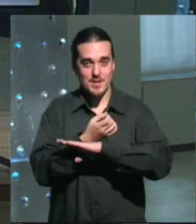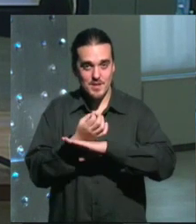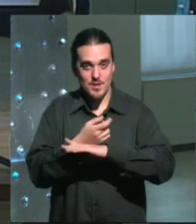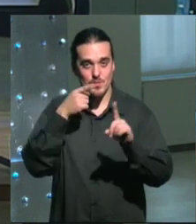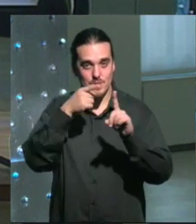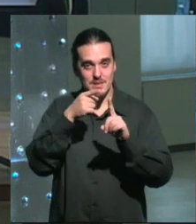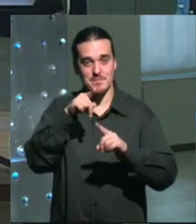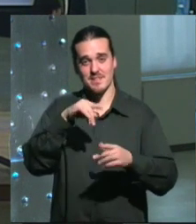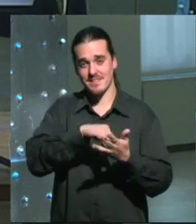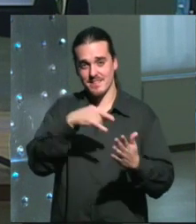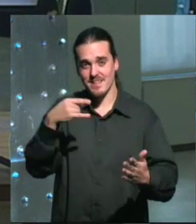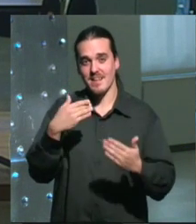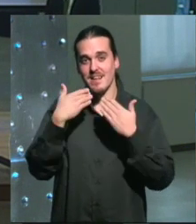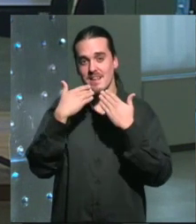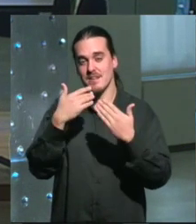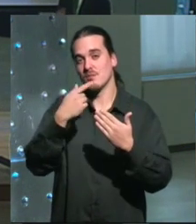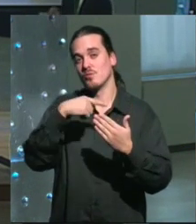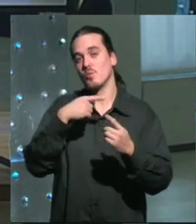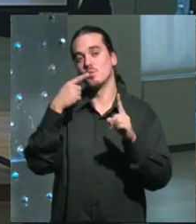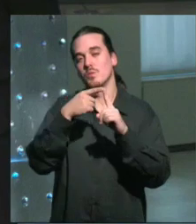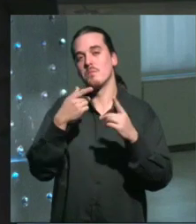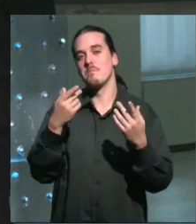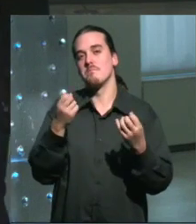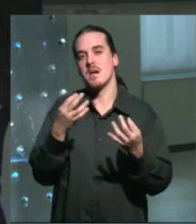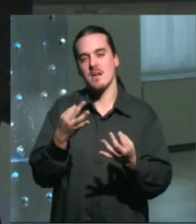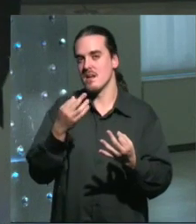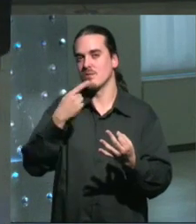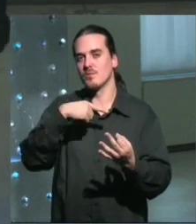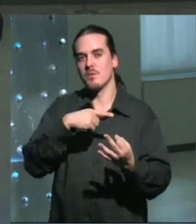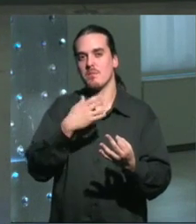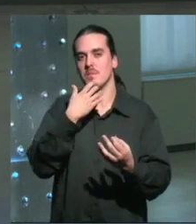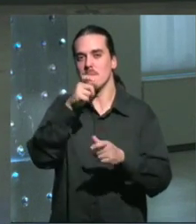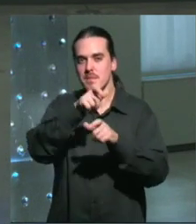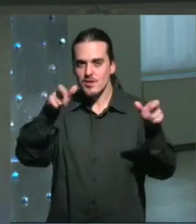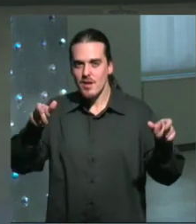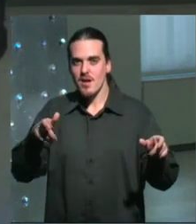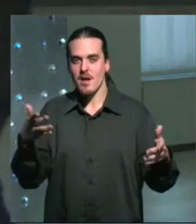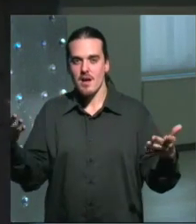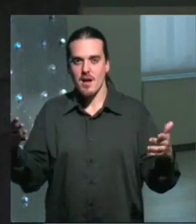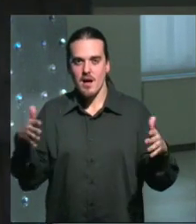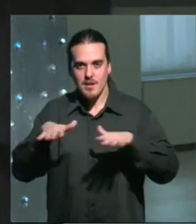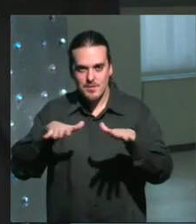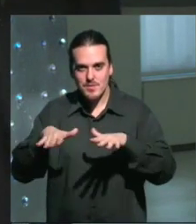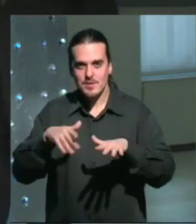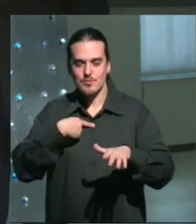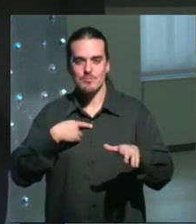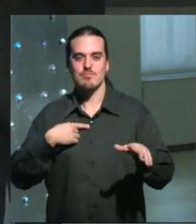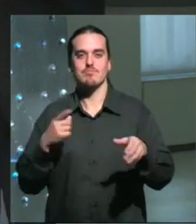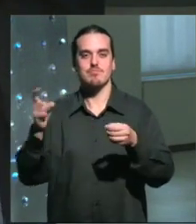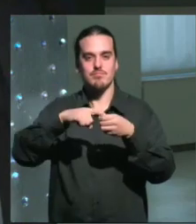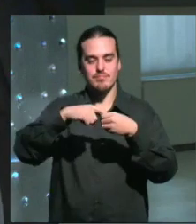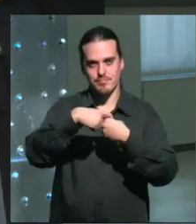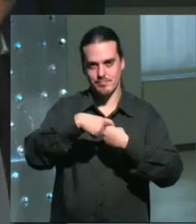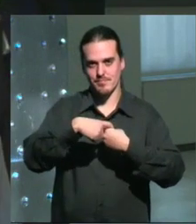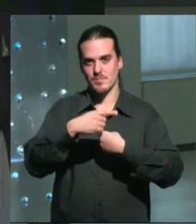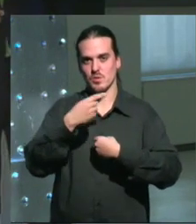para reclutar y dinamizar activistas. Mencioné anteriormente que logramos movilizar a más de 1 millón de simpatizantes